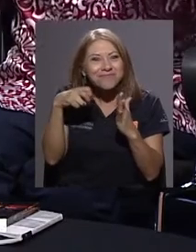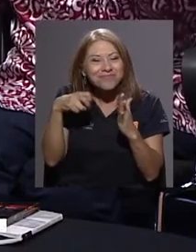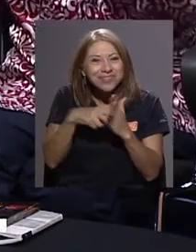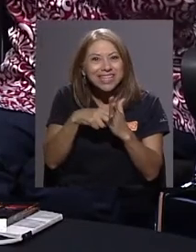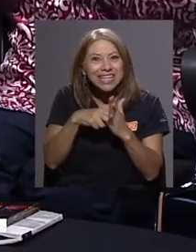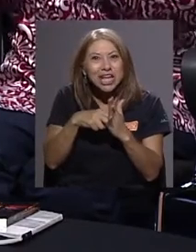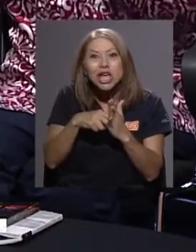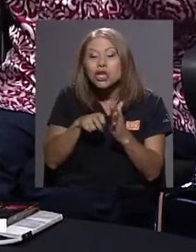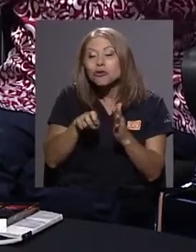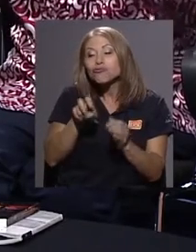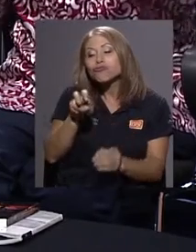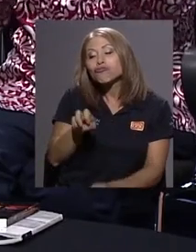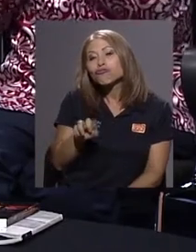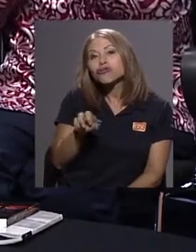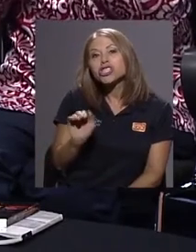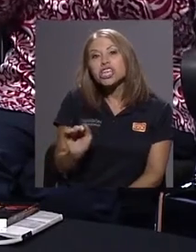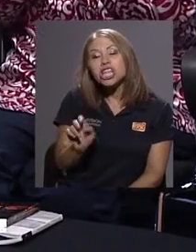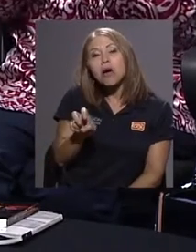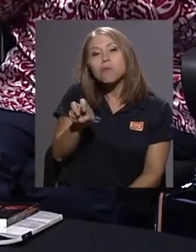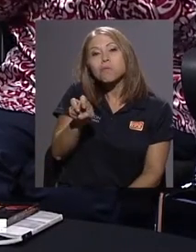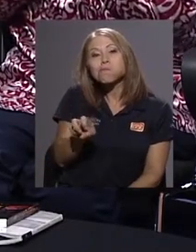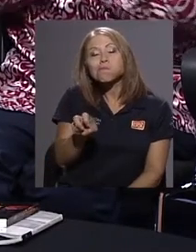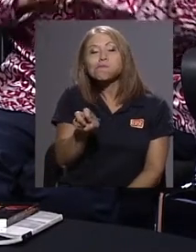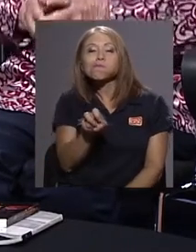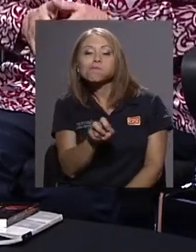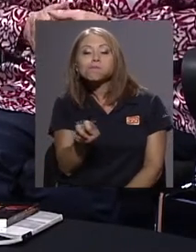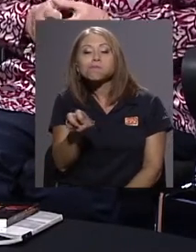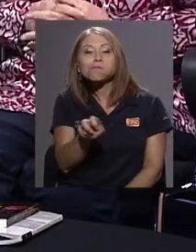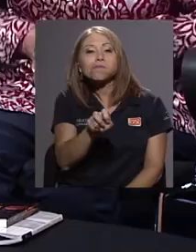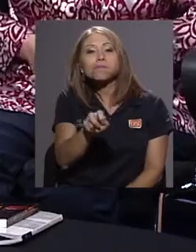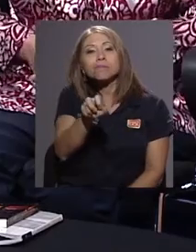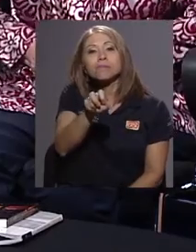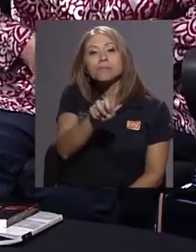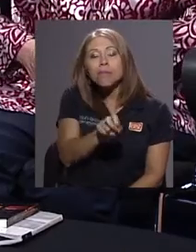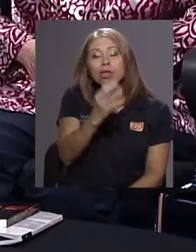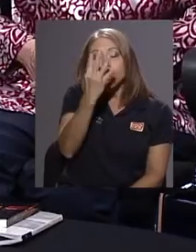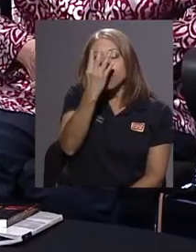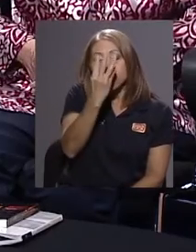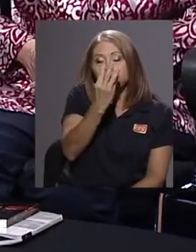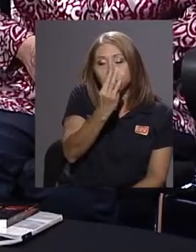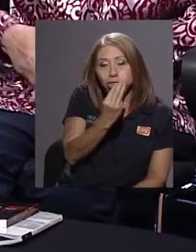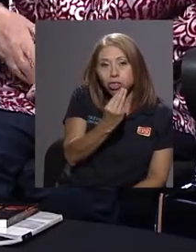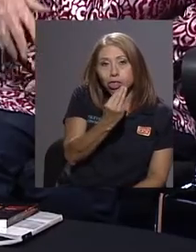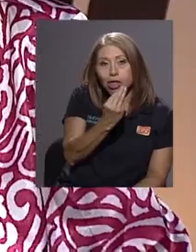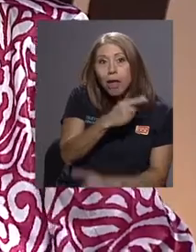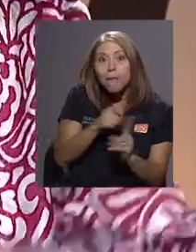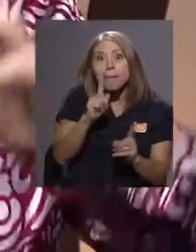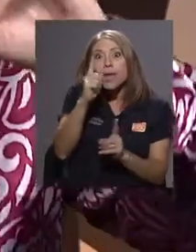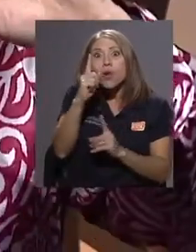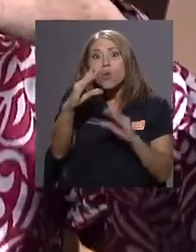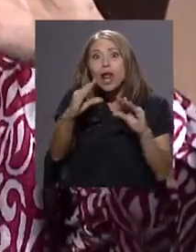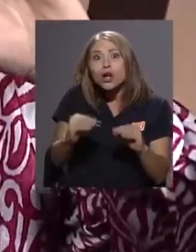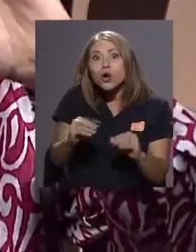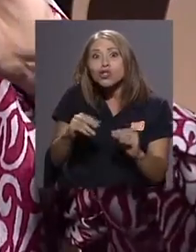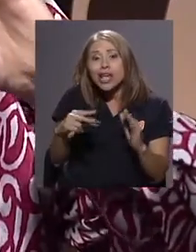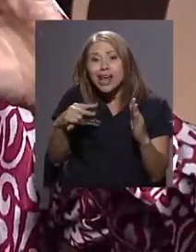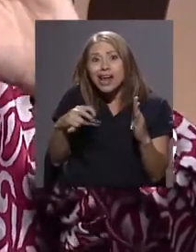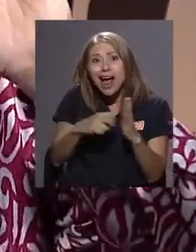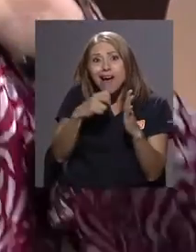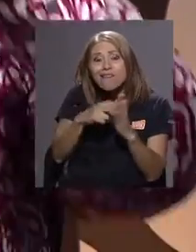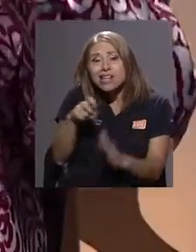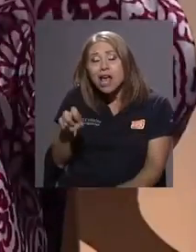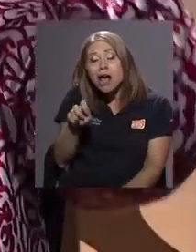se iba a acostar y ella se acostaba tranquilita y se dormía pero una noche se quedó viendo para el cielo y vio un disco